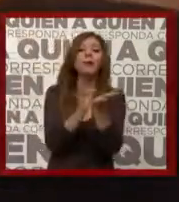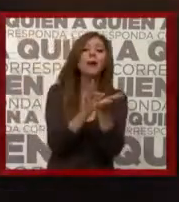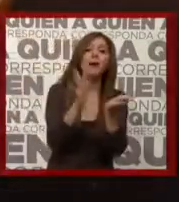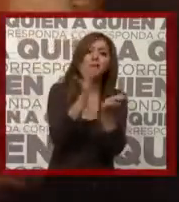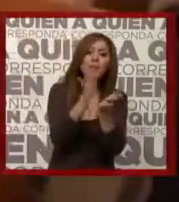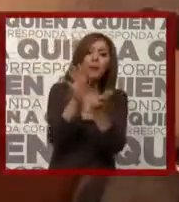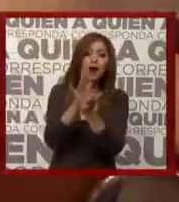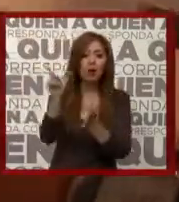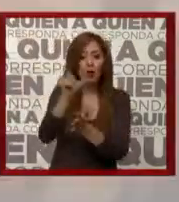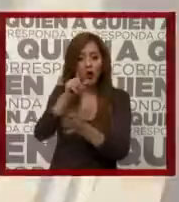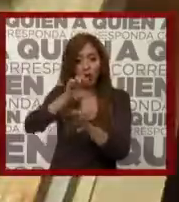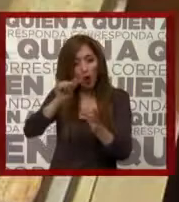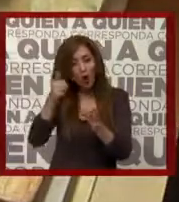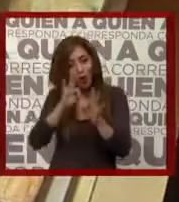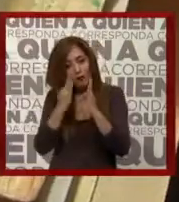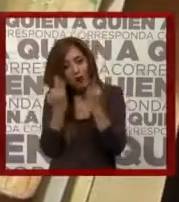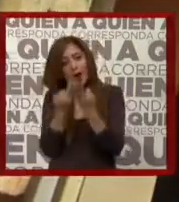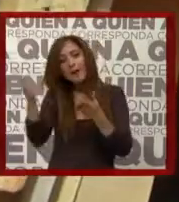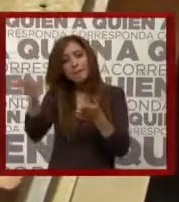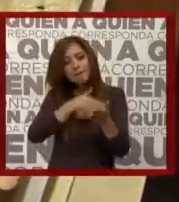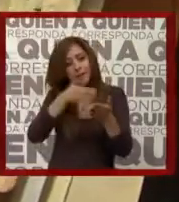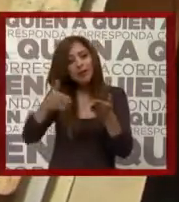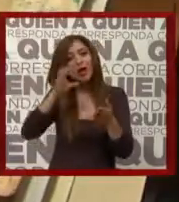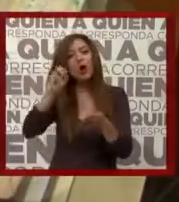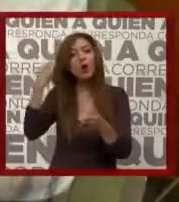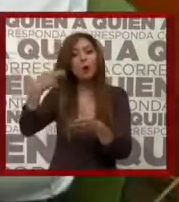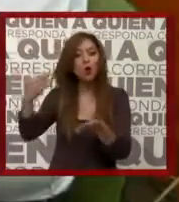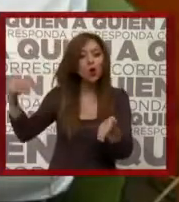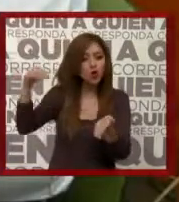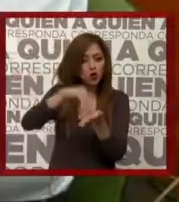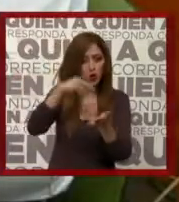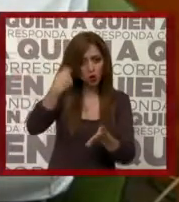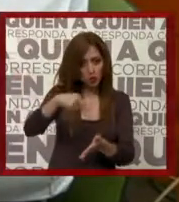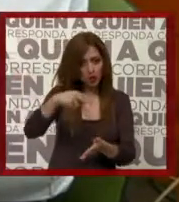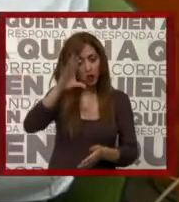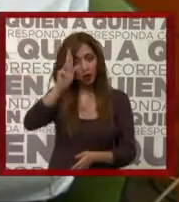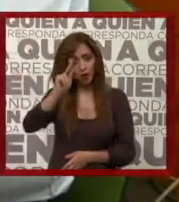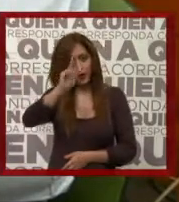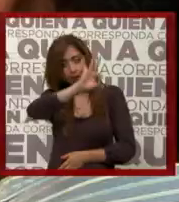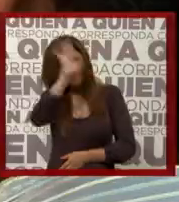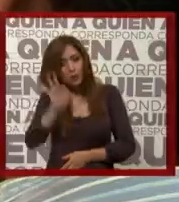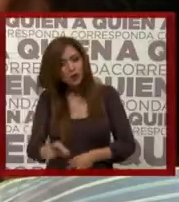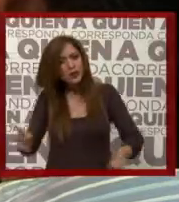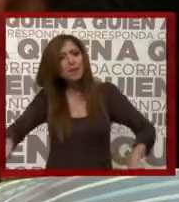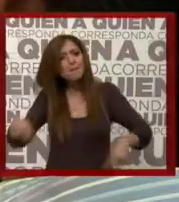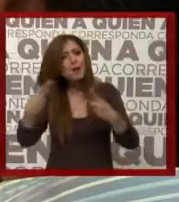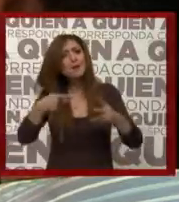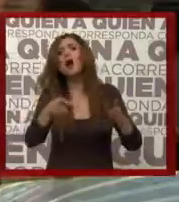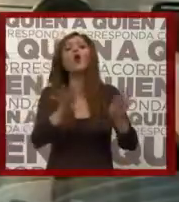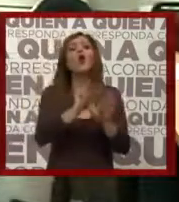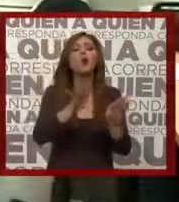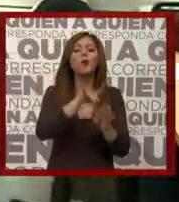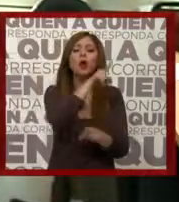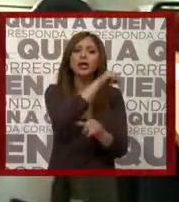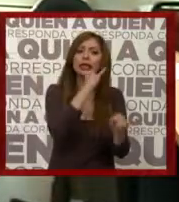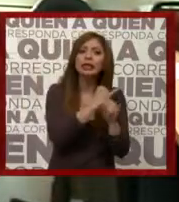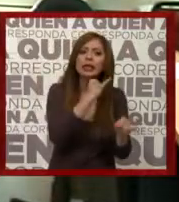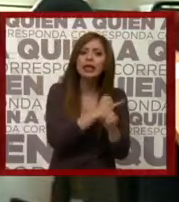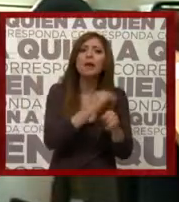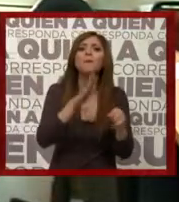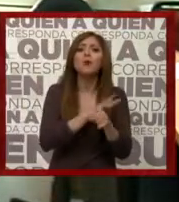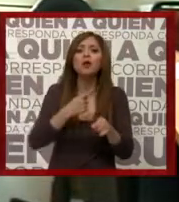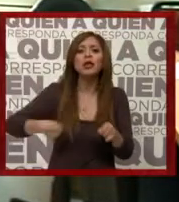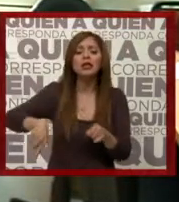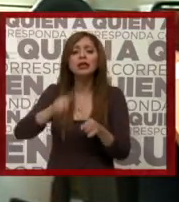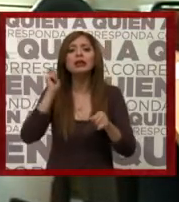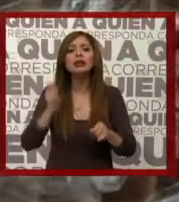que lleva, se entinta y se le agregan los detalles. El 80% de sus ventas son a través de internet, debido a que la